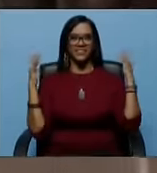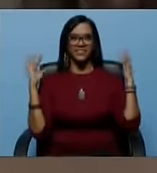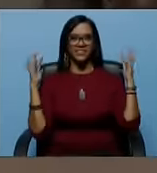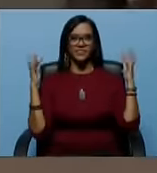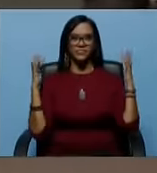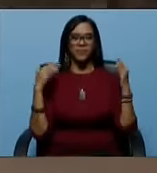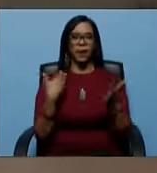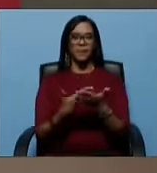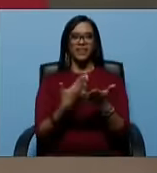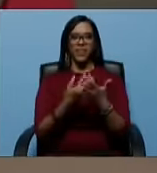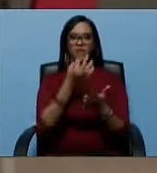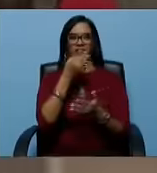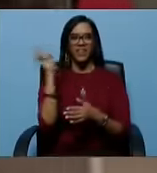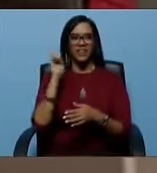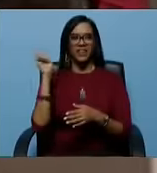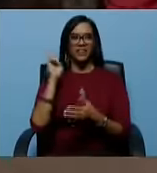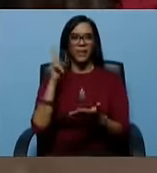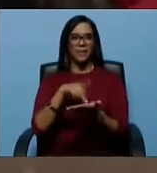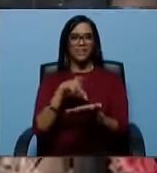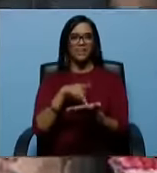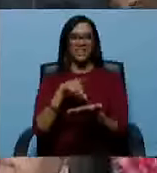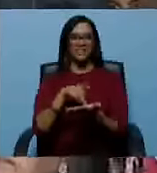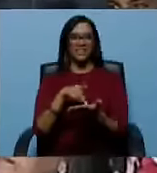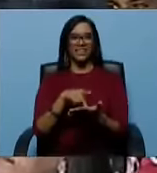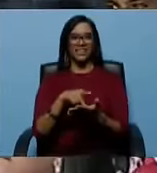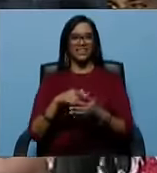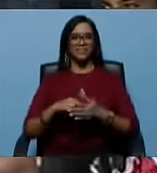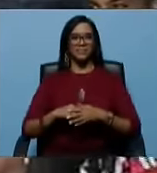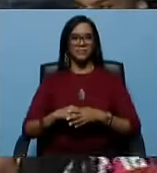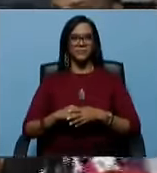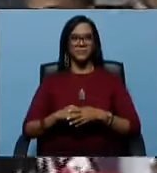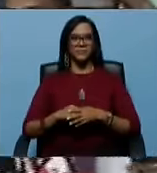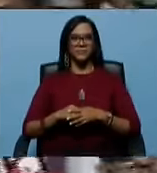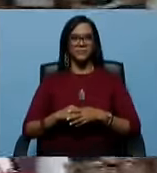Partido Verde de Venezuela presente.